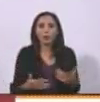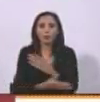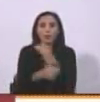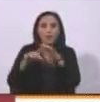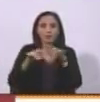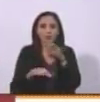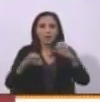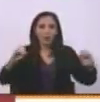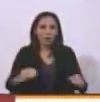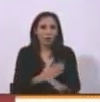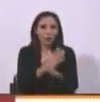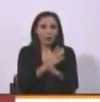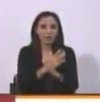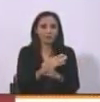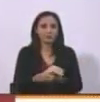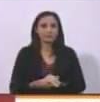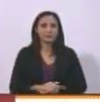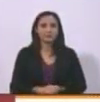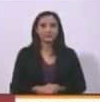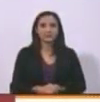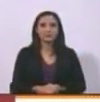Almagro, además.